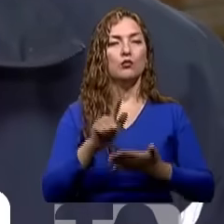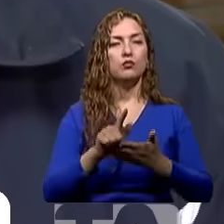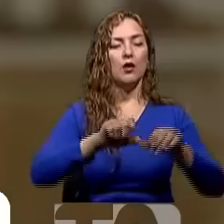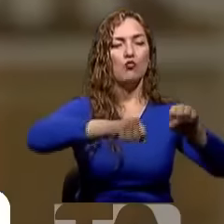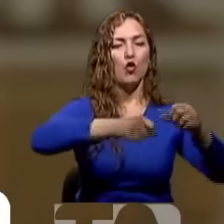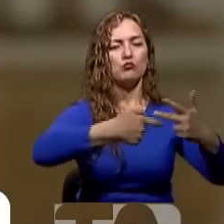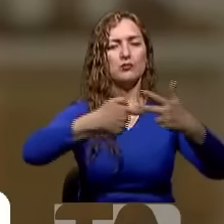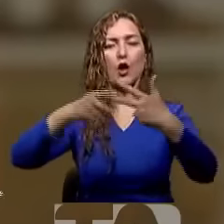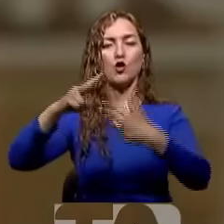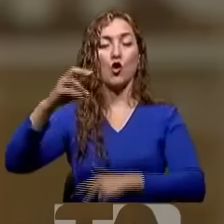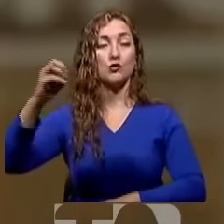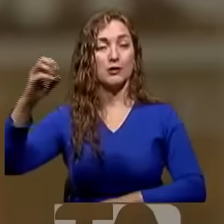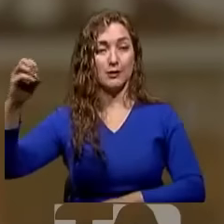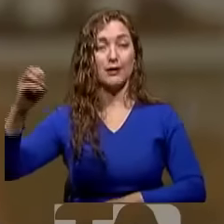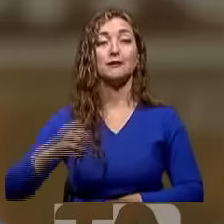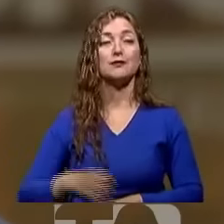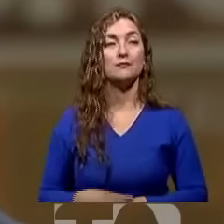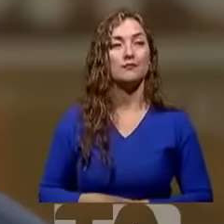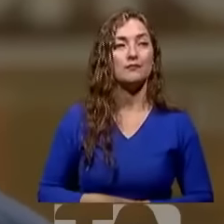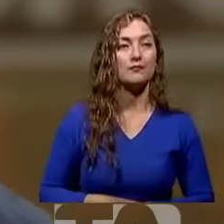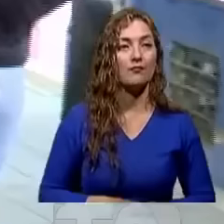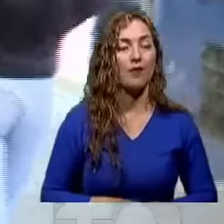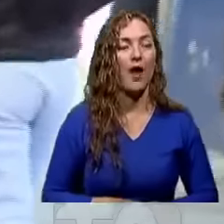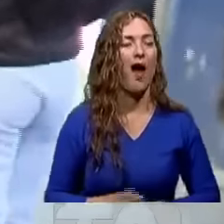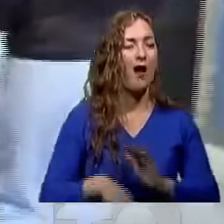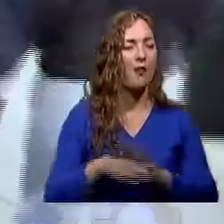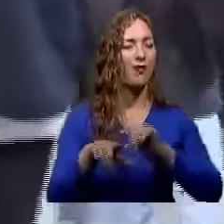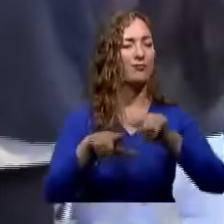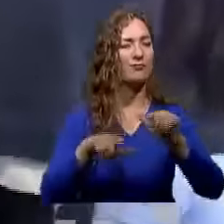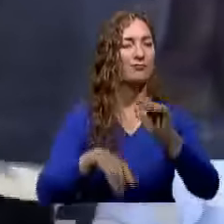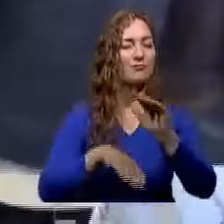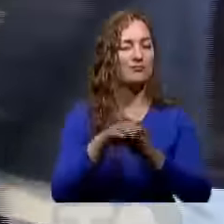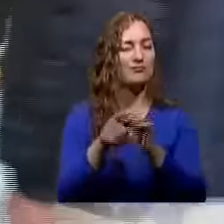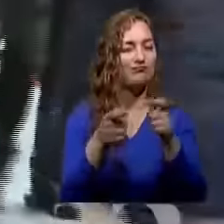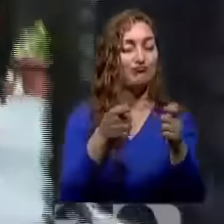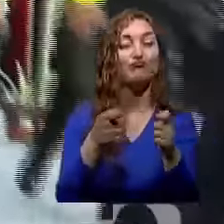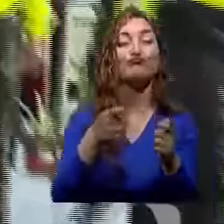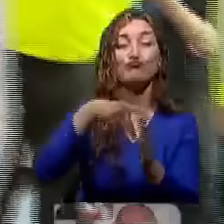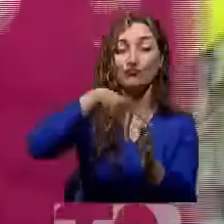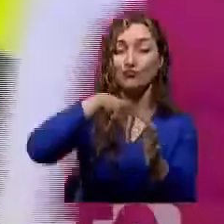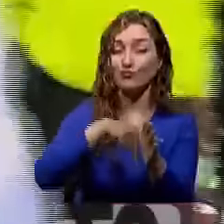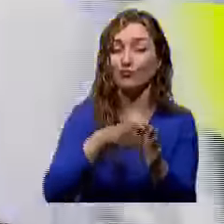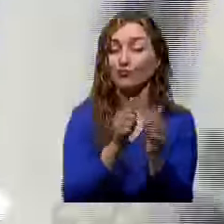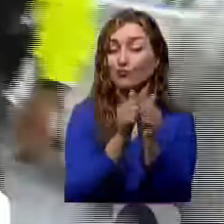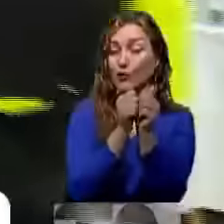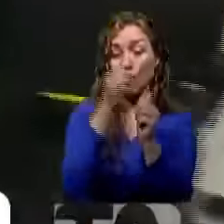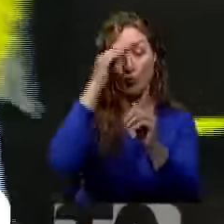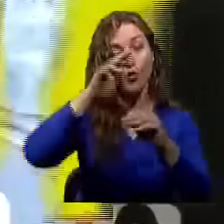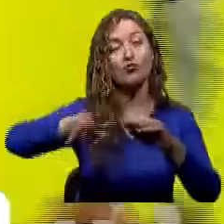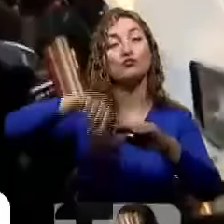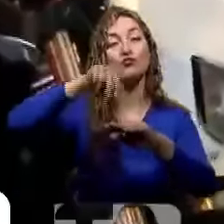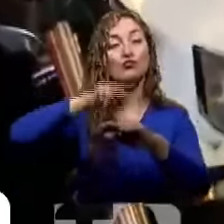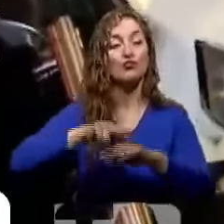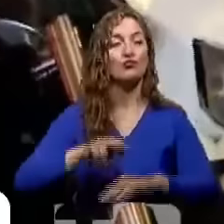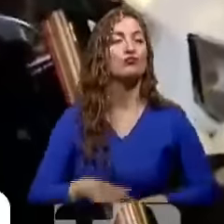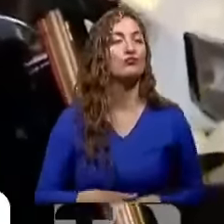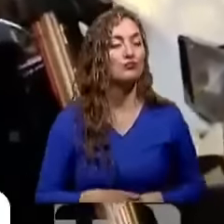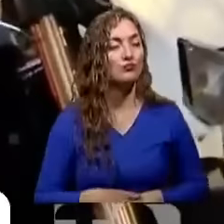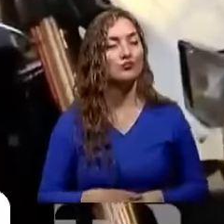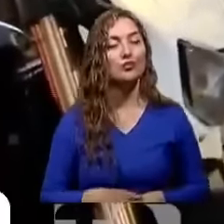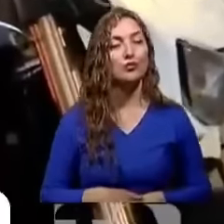motos retenidas. Por último, la autoridad informó que habrán puntos calientes en donde los operativos se realizarán en conjunto con la Policía Nacional. Para